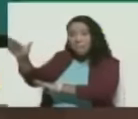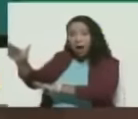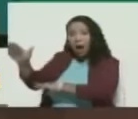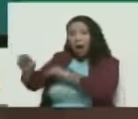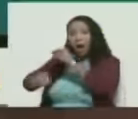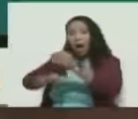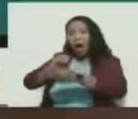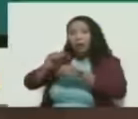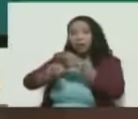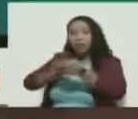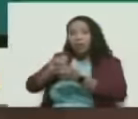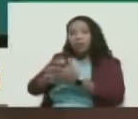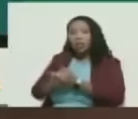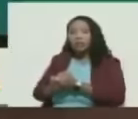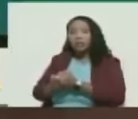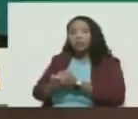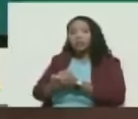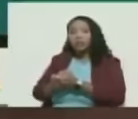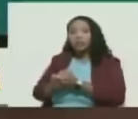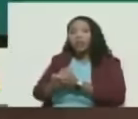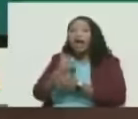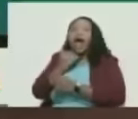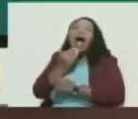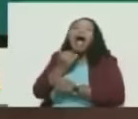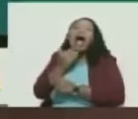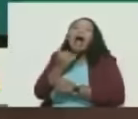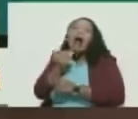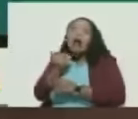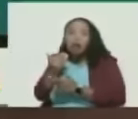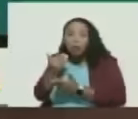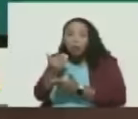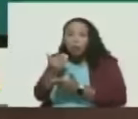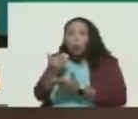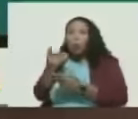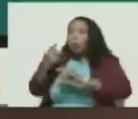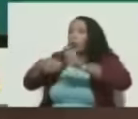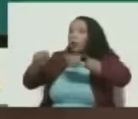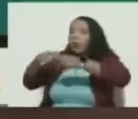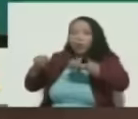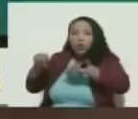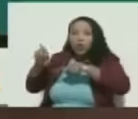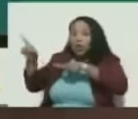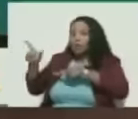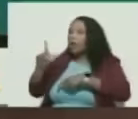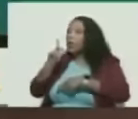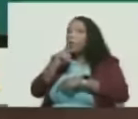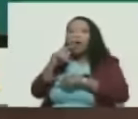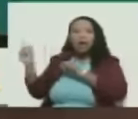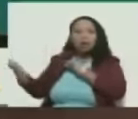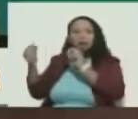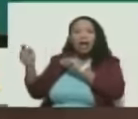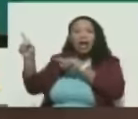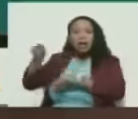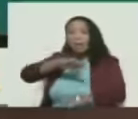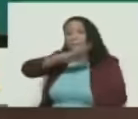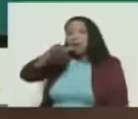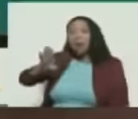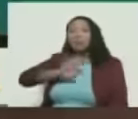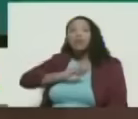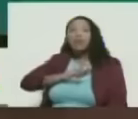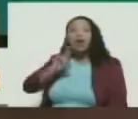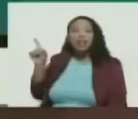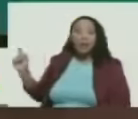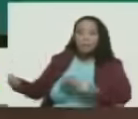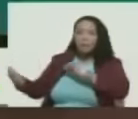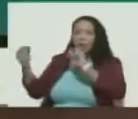está dando algún tipo de licitación ni siquiera está discutido. Es un mar territorial en discusión,